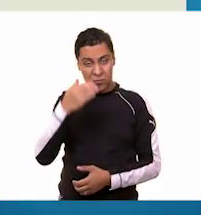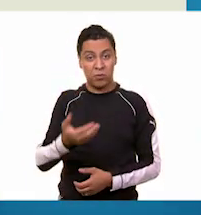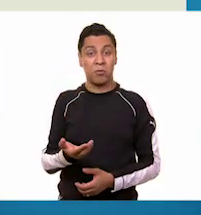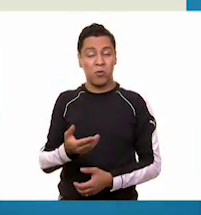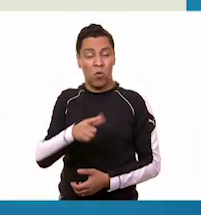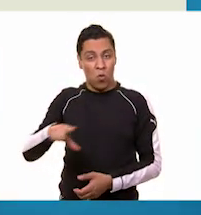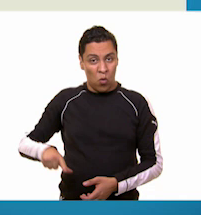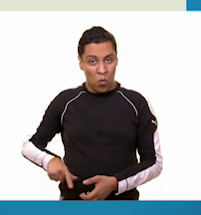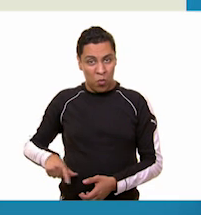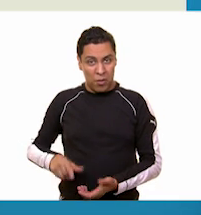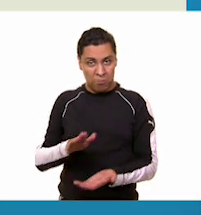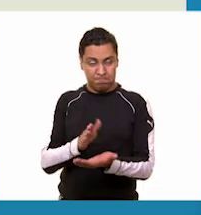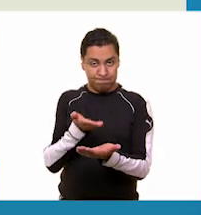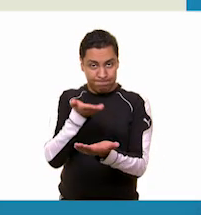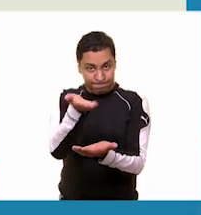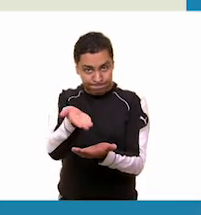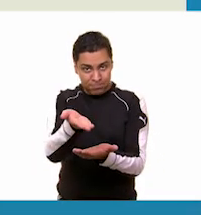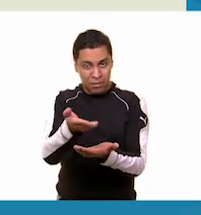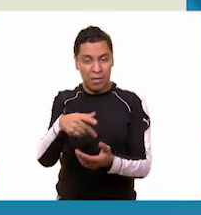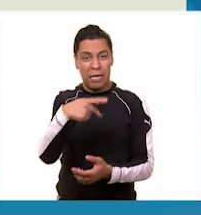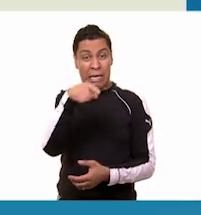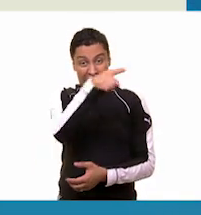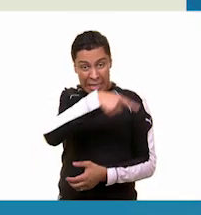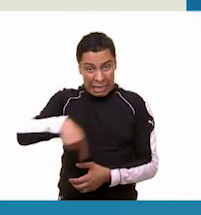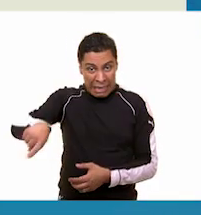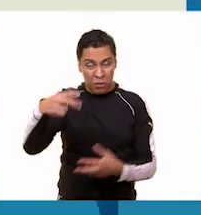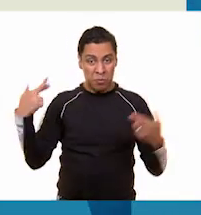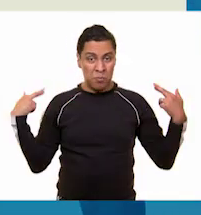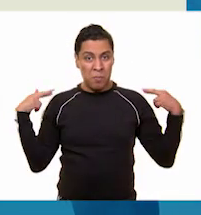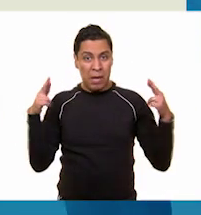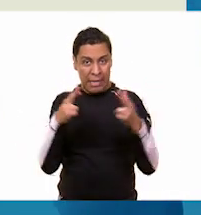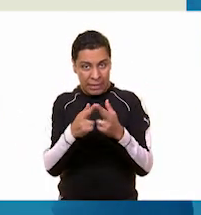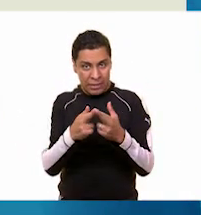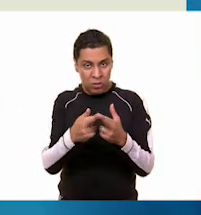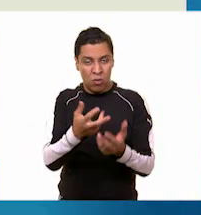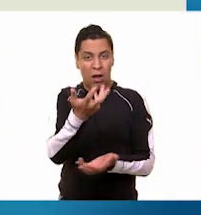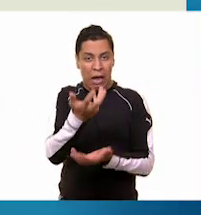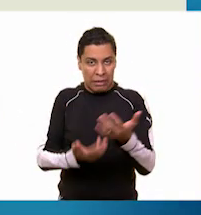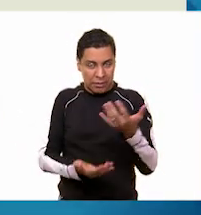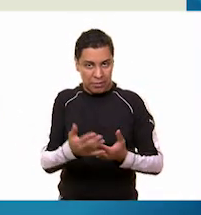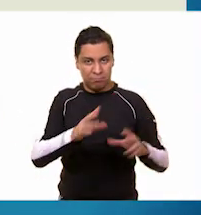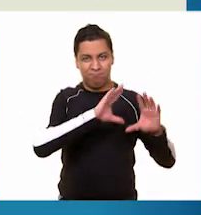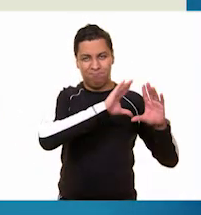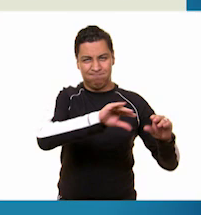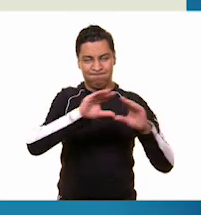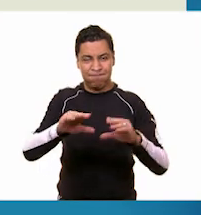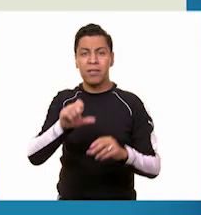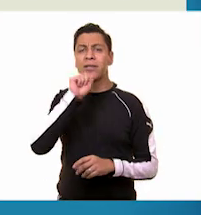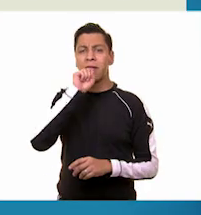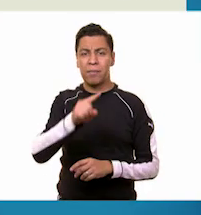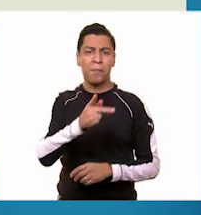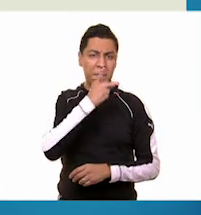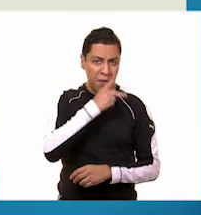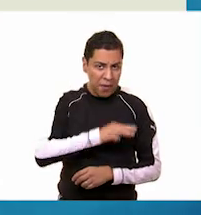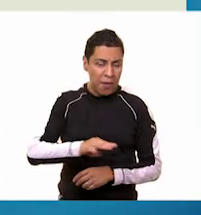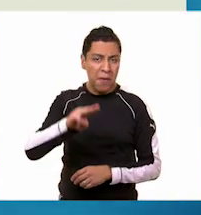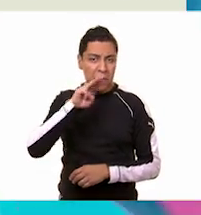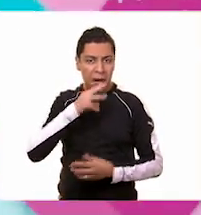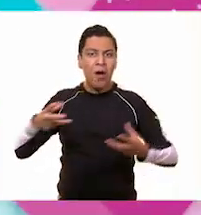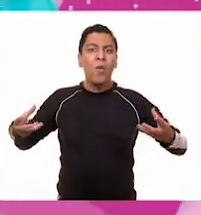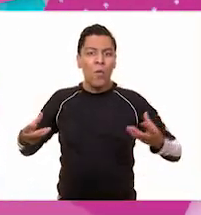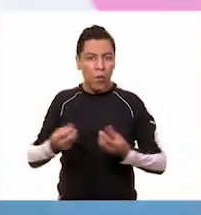la comunidad educativa al trabajo que realizan los docentes y los alumnos, así como a los padres de familia. Gracias,